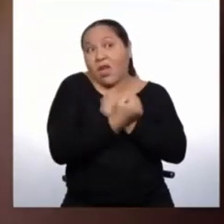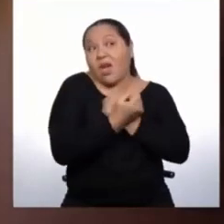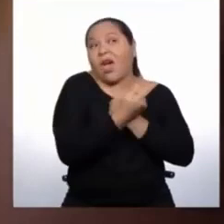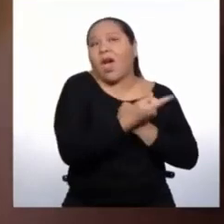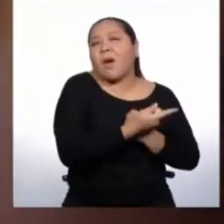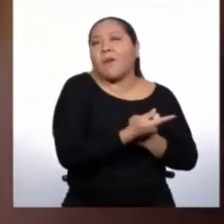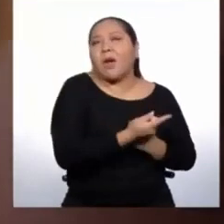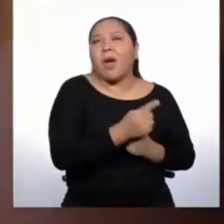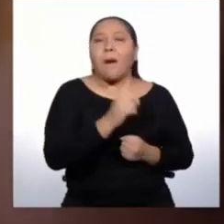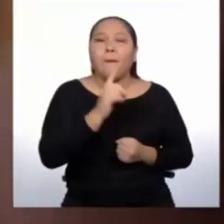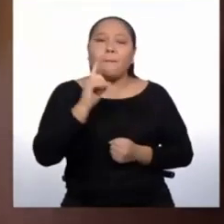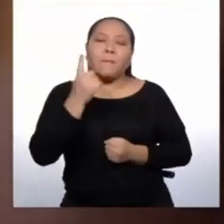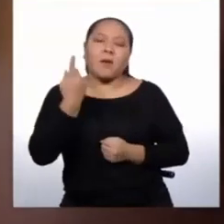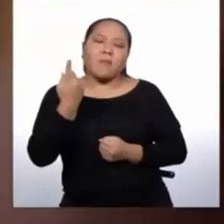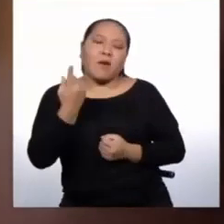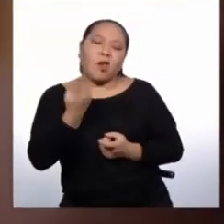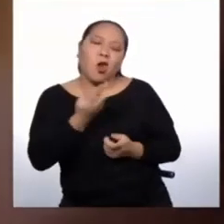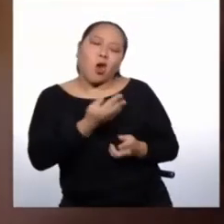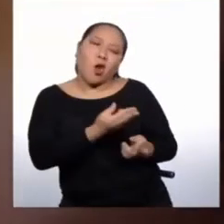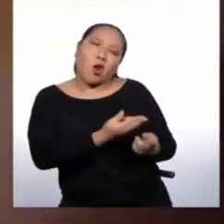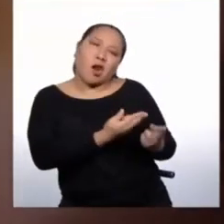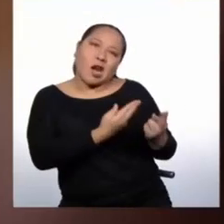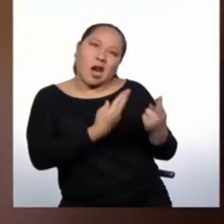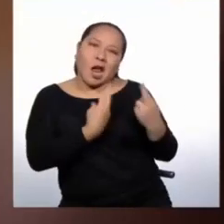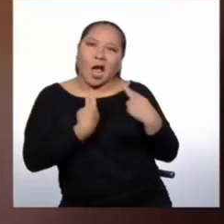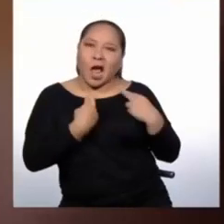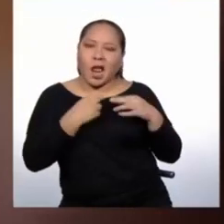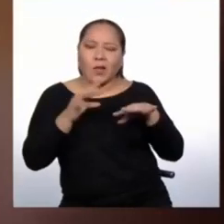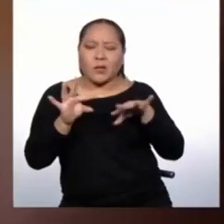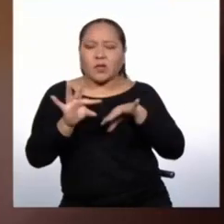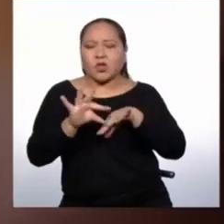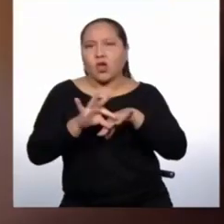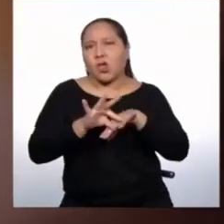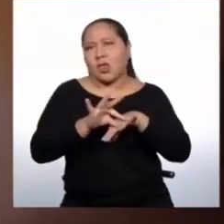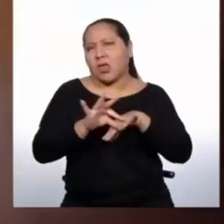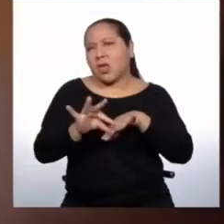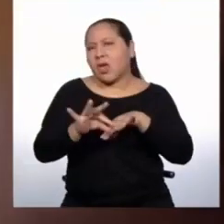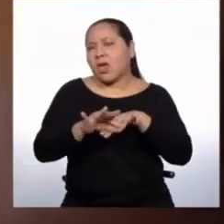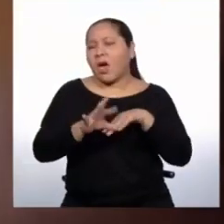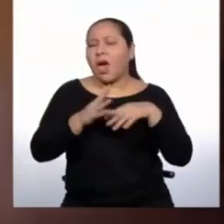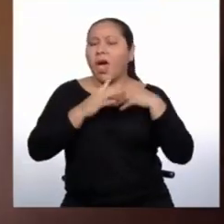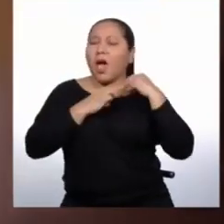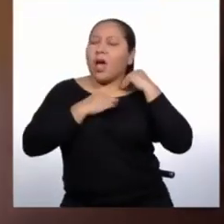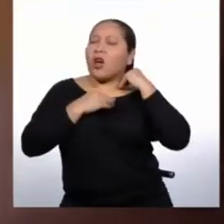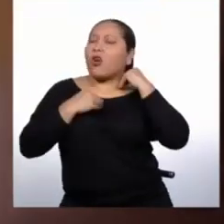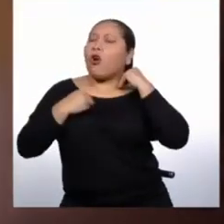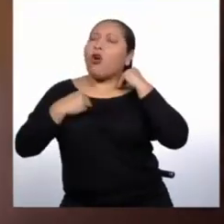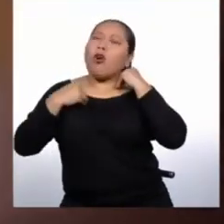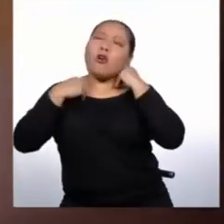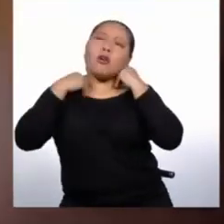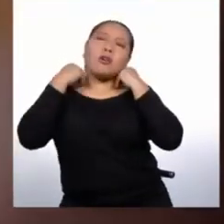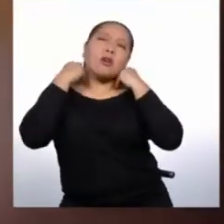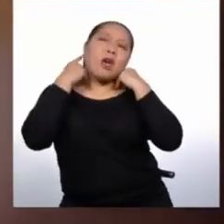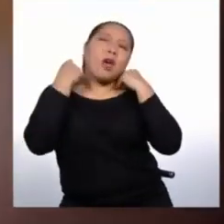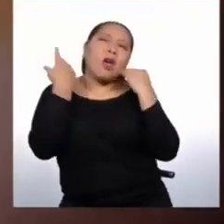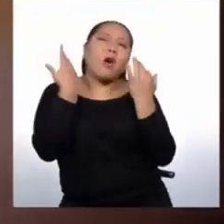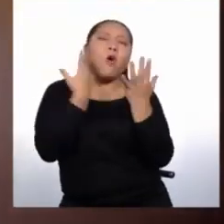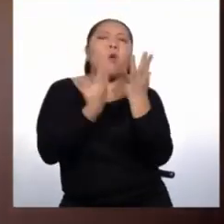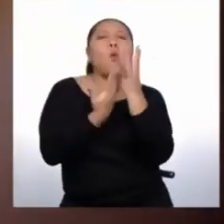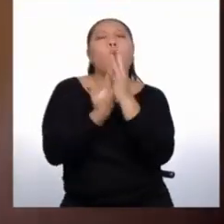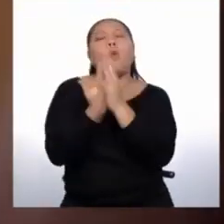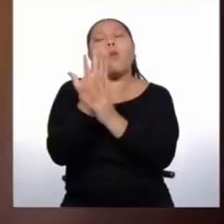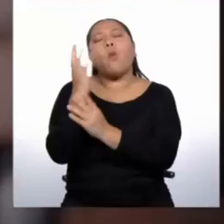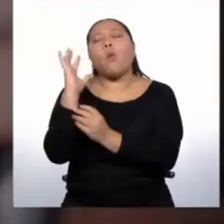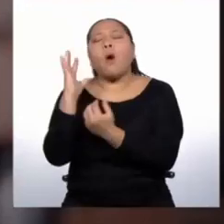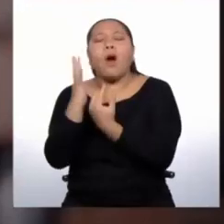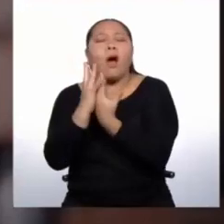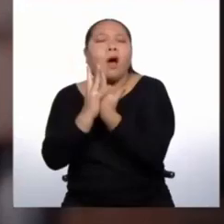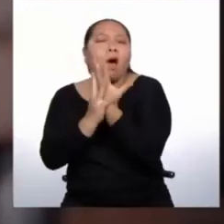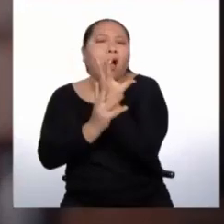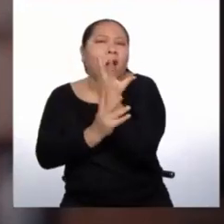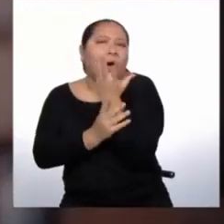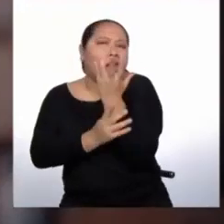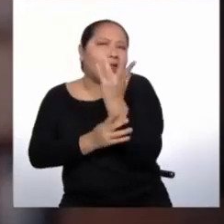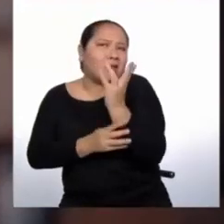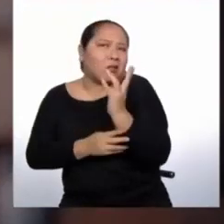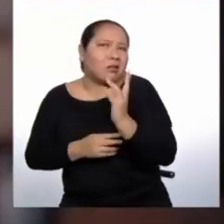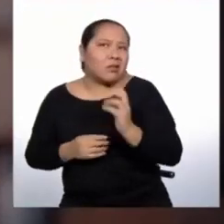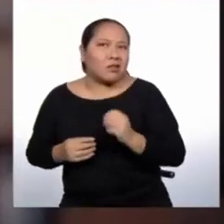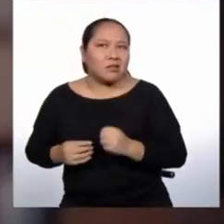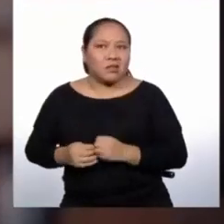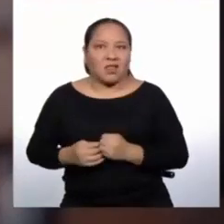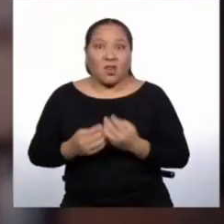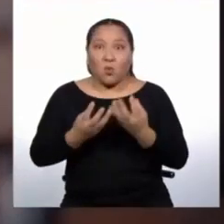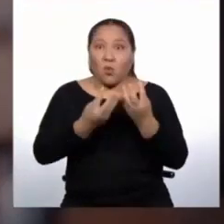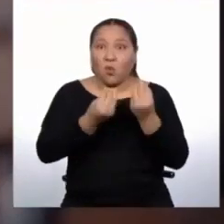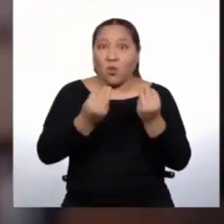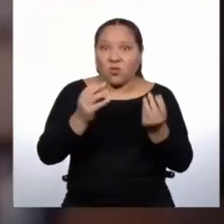primero tendrás que regalarme sortijas y collares, blondas y guantes. Y así pasaron